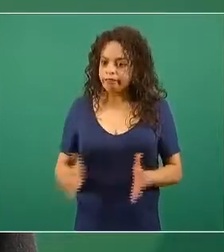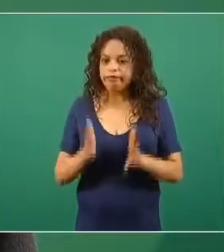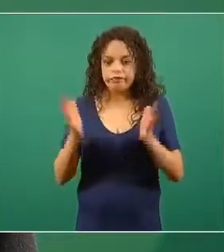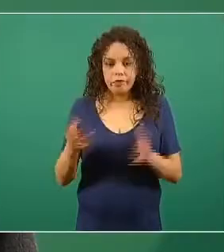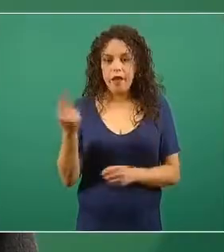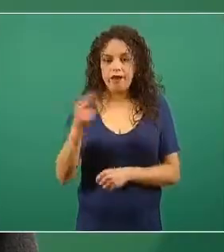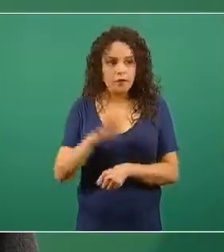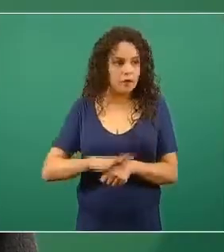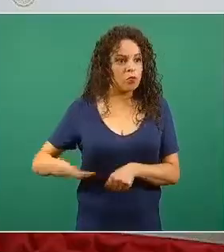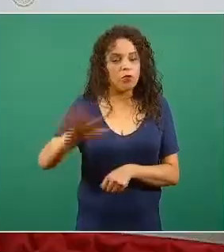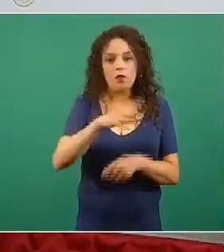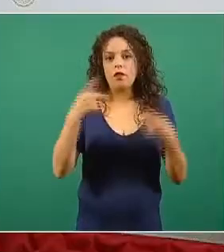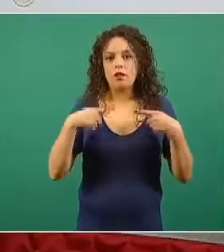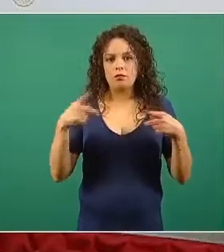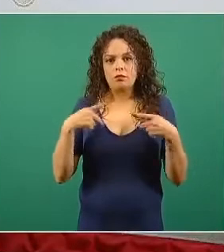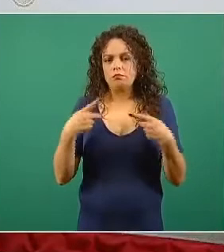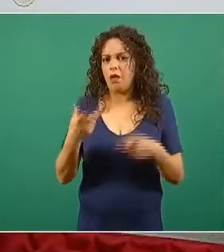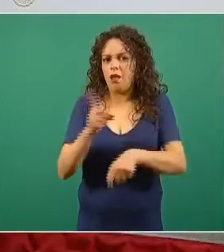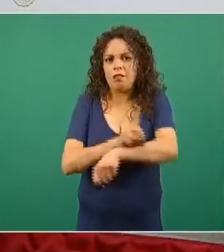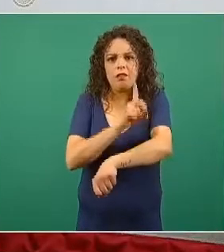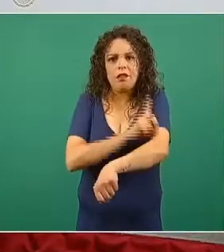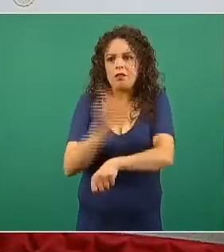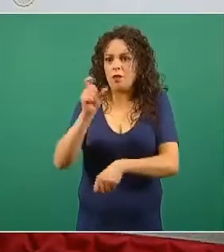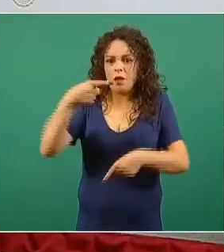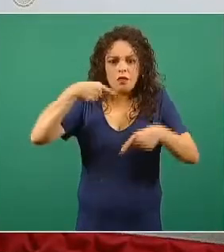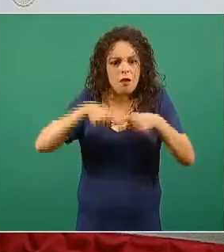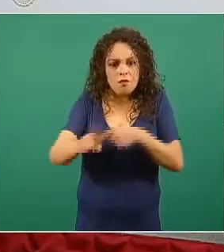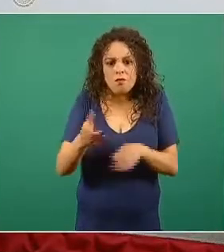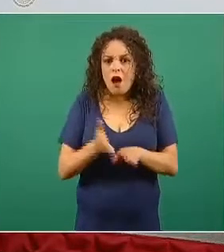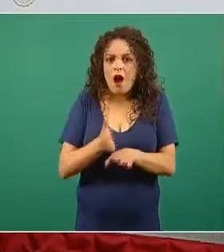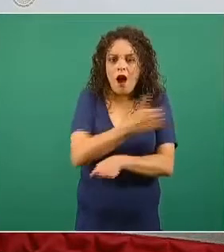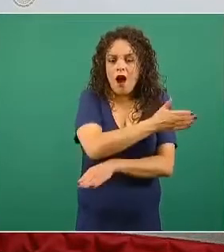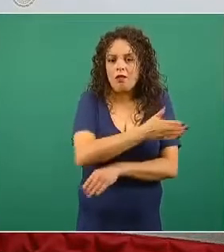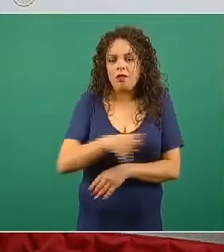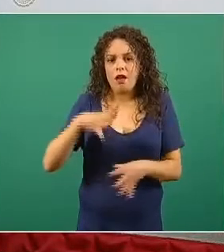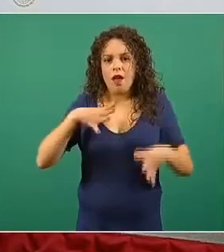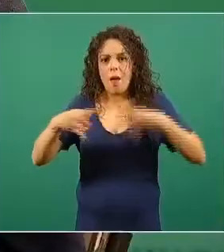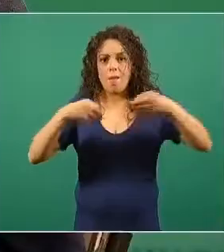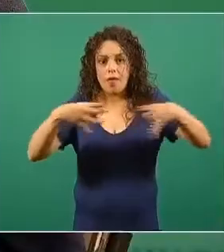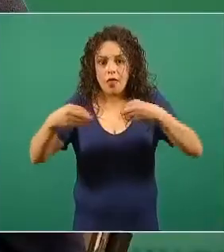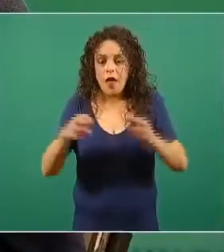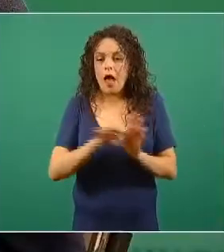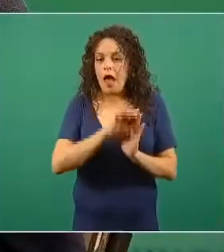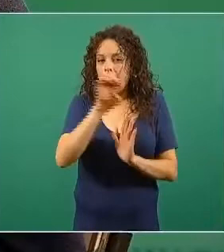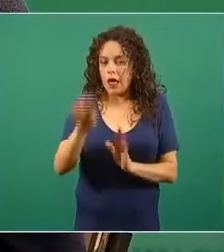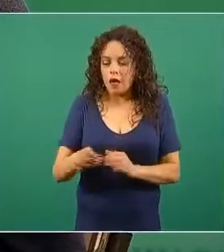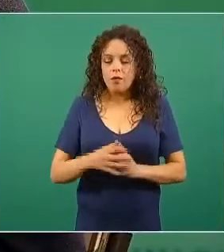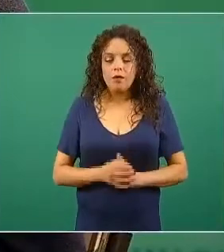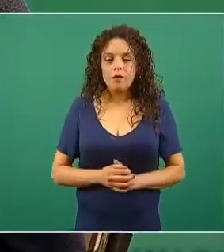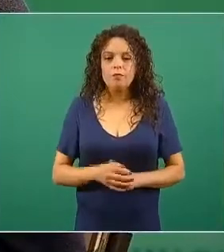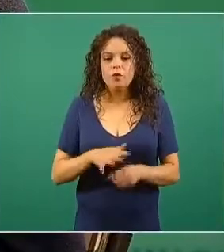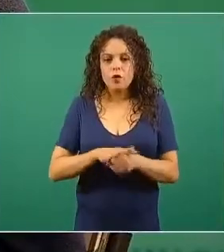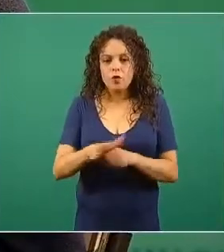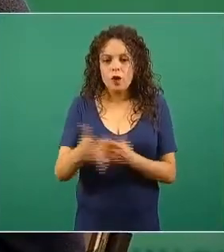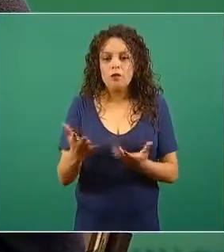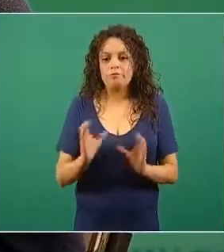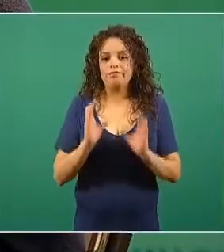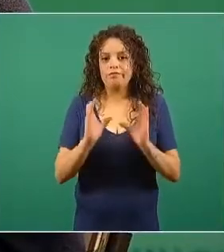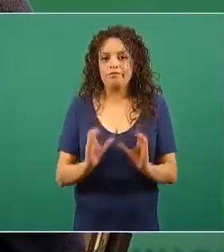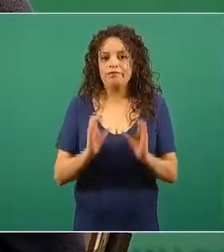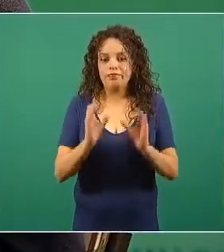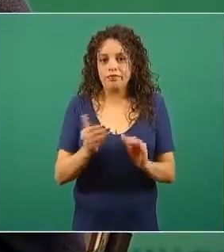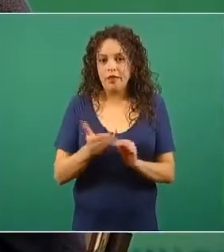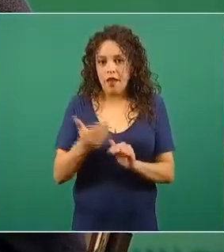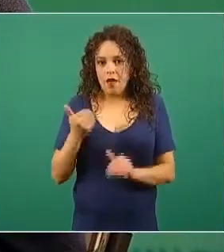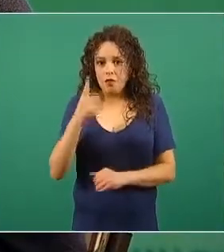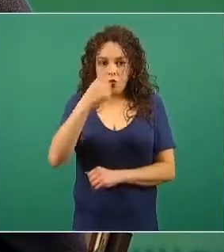la población desde el inicio prácticamente de la epidemia, como son precisamente las medidas preventivas que cada